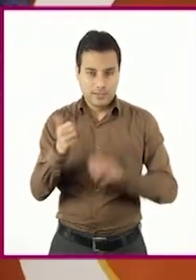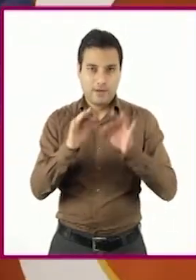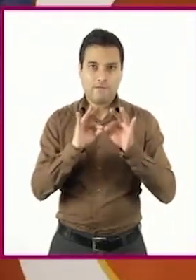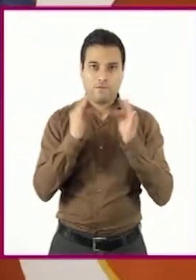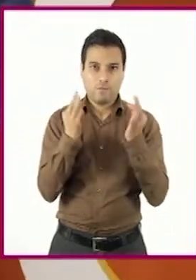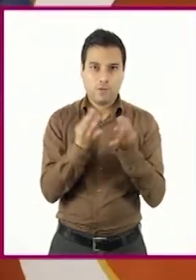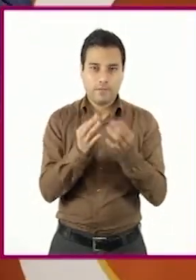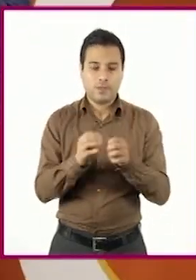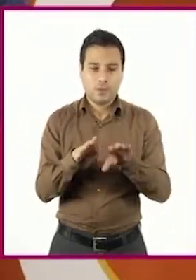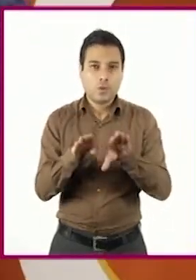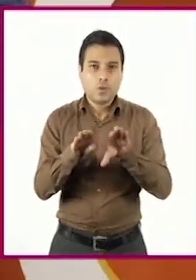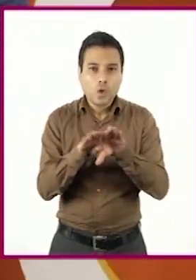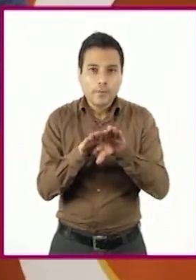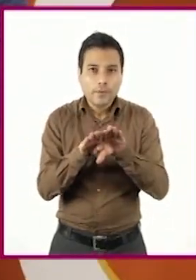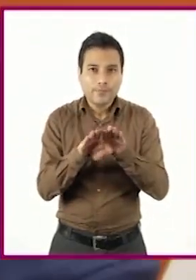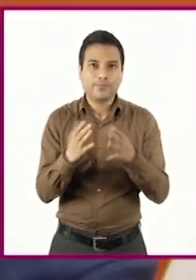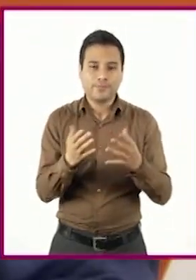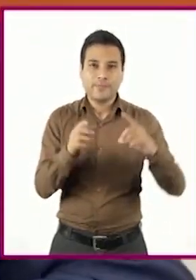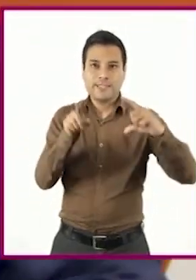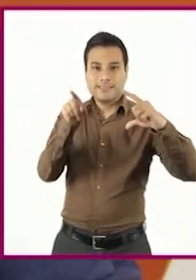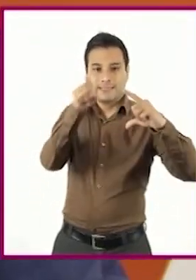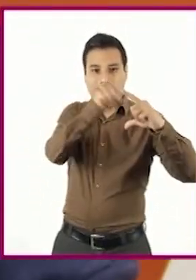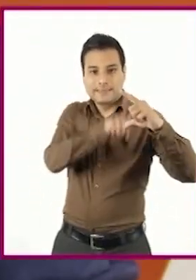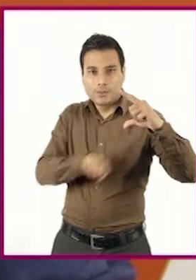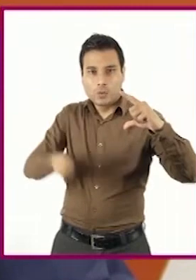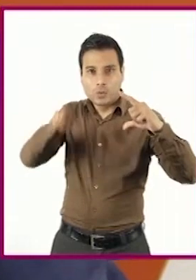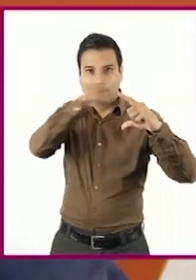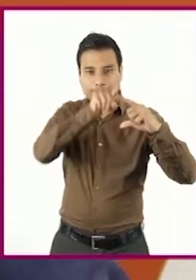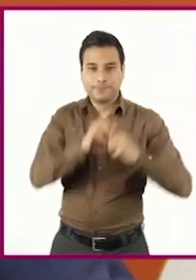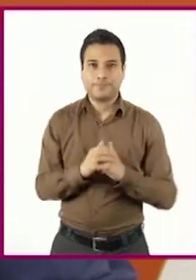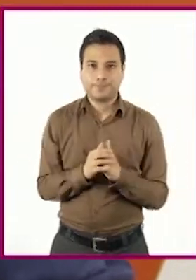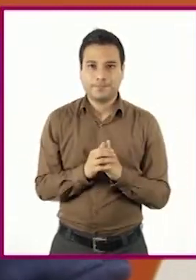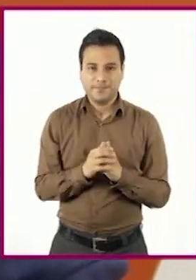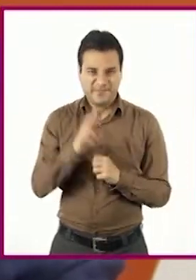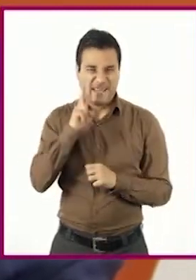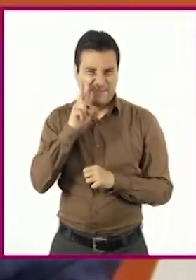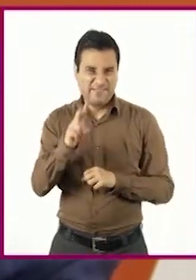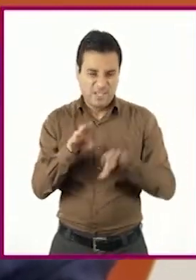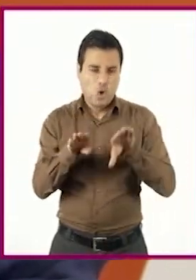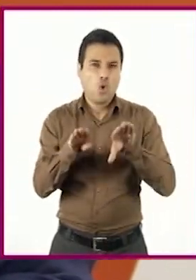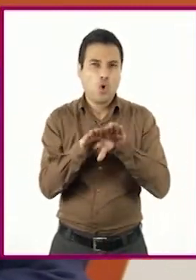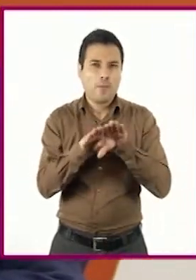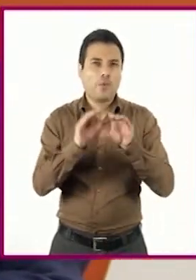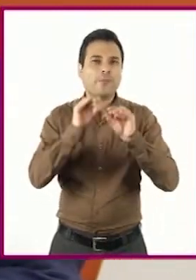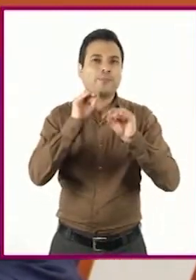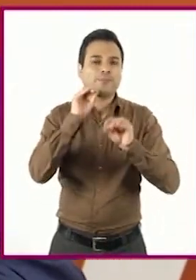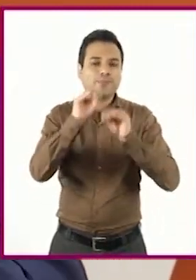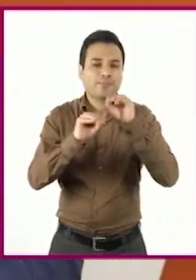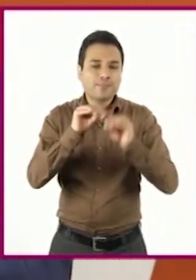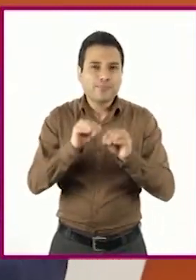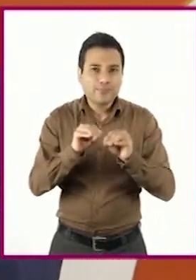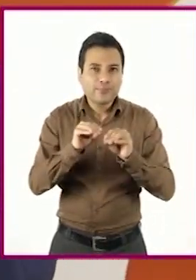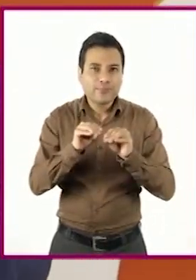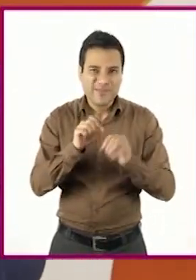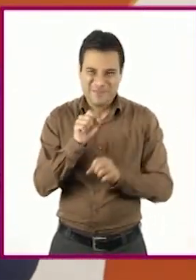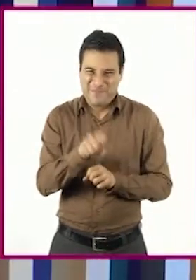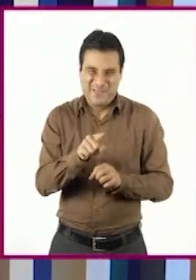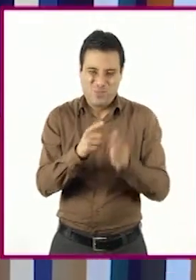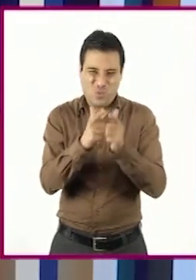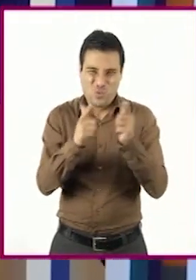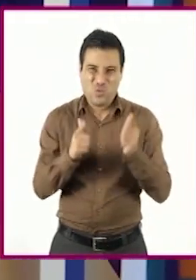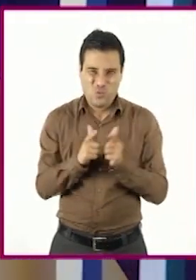y es mediante una gráfica circular. Veamos cómo construir una que represente los datos de este